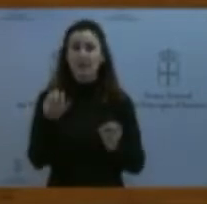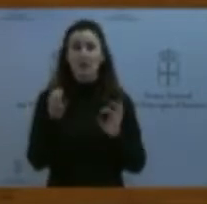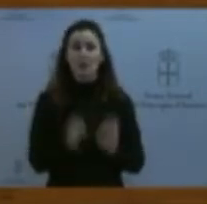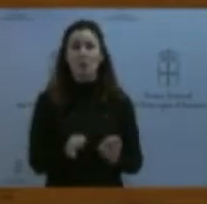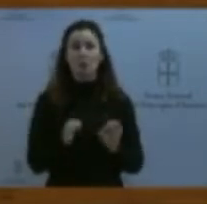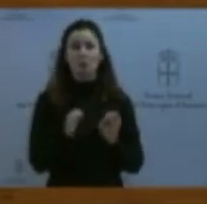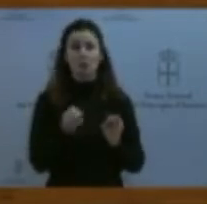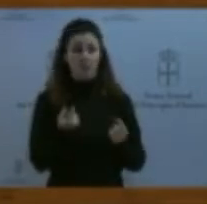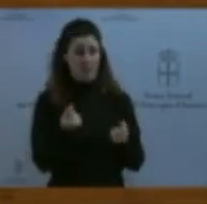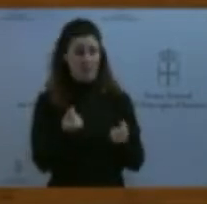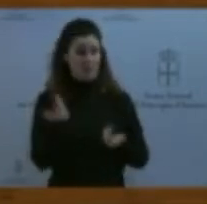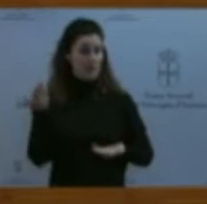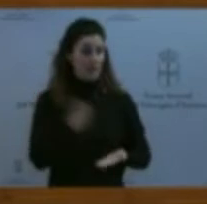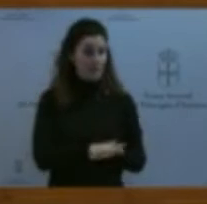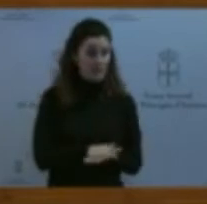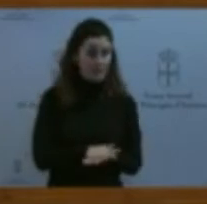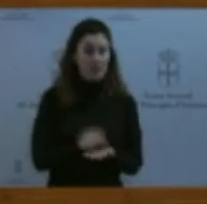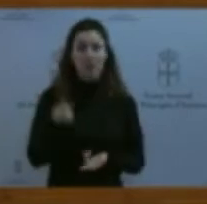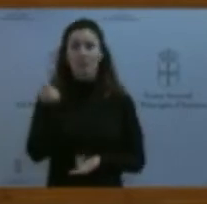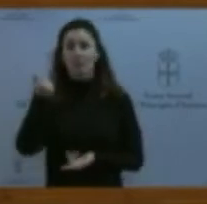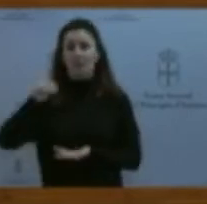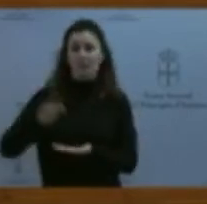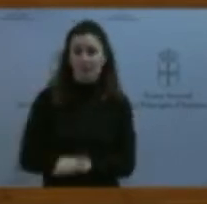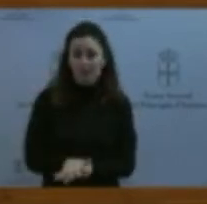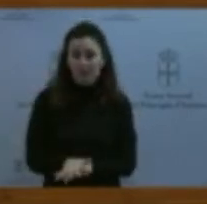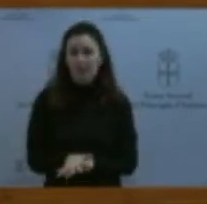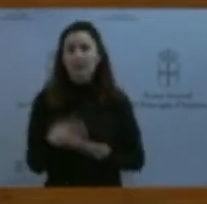ejercicio 2018, eso es,